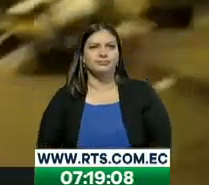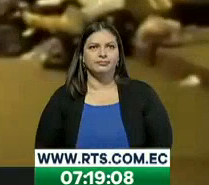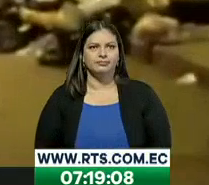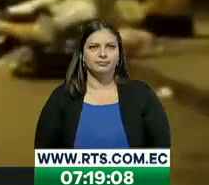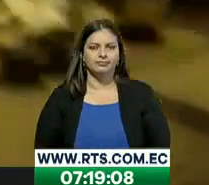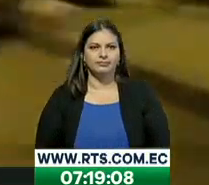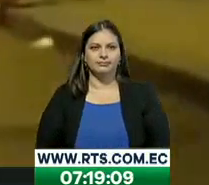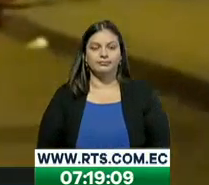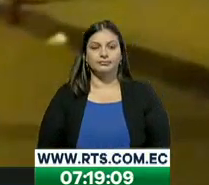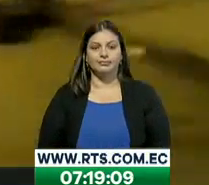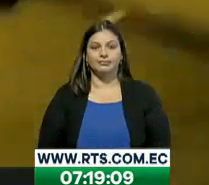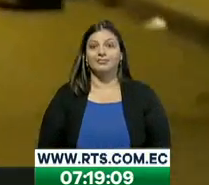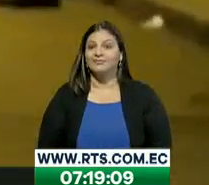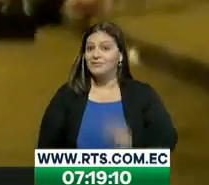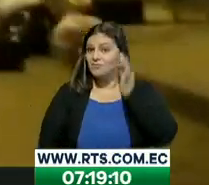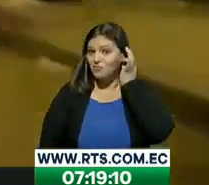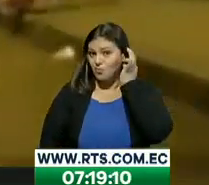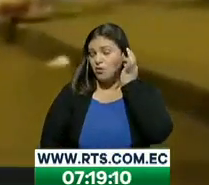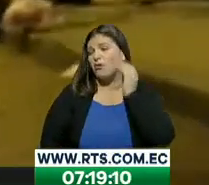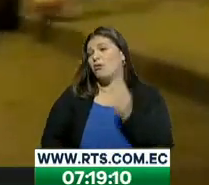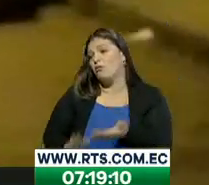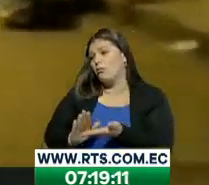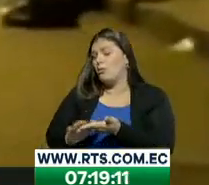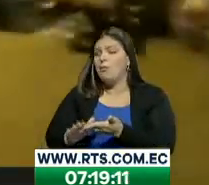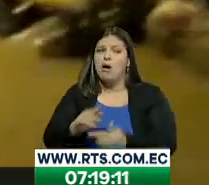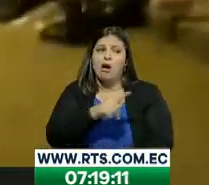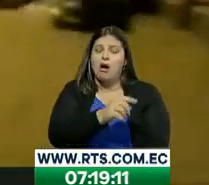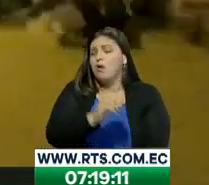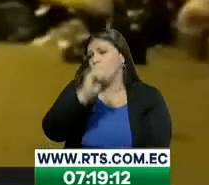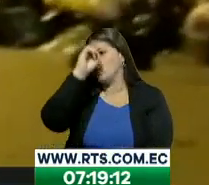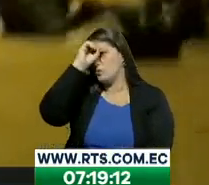Mientras que la mujer del camión nunca llegó.